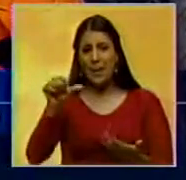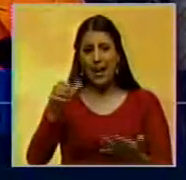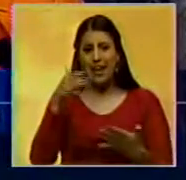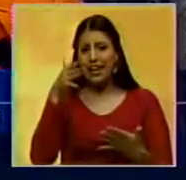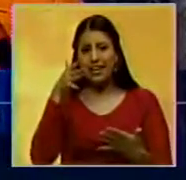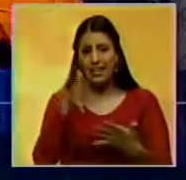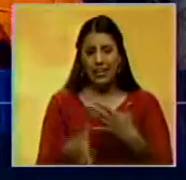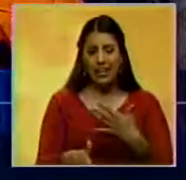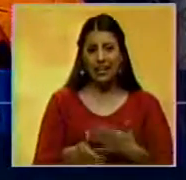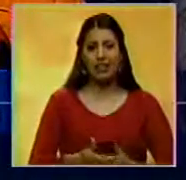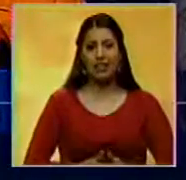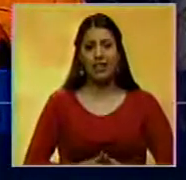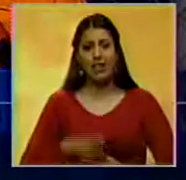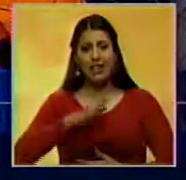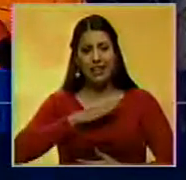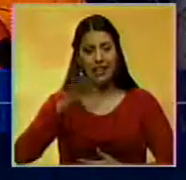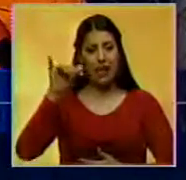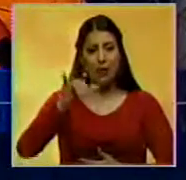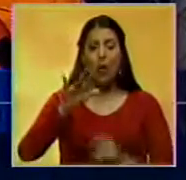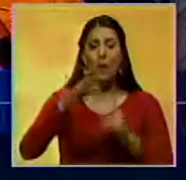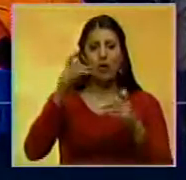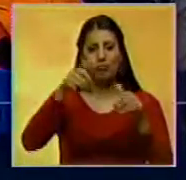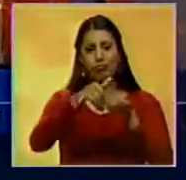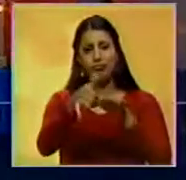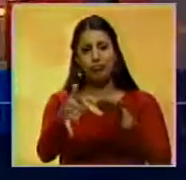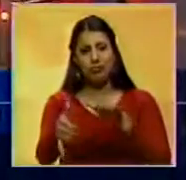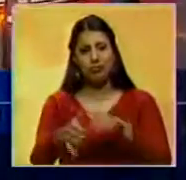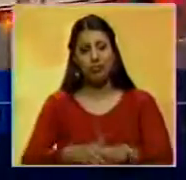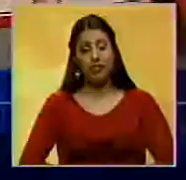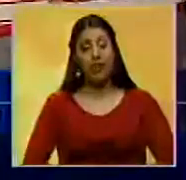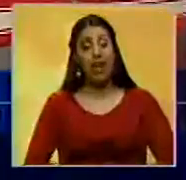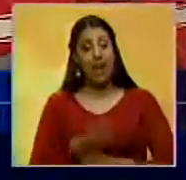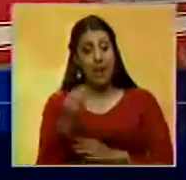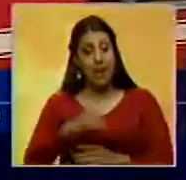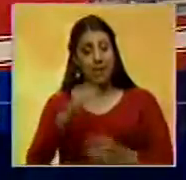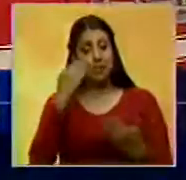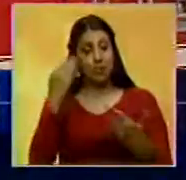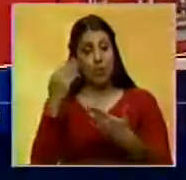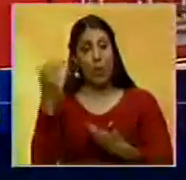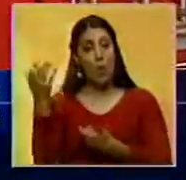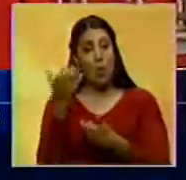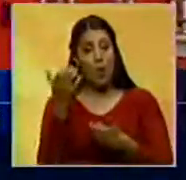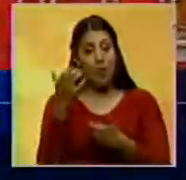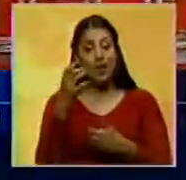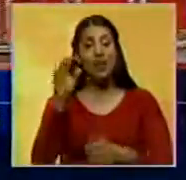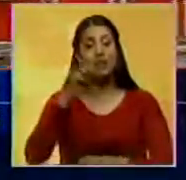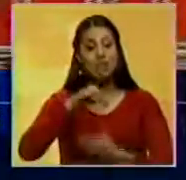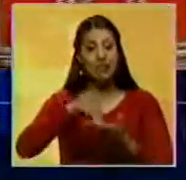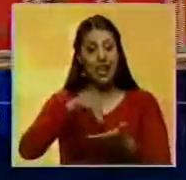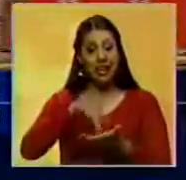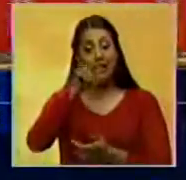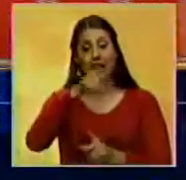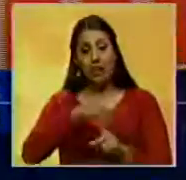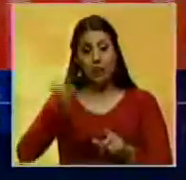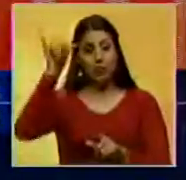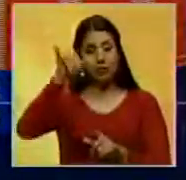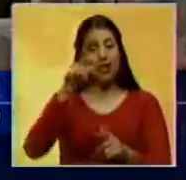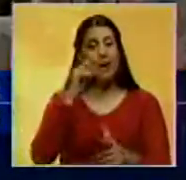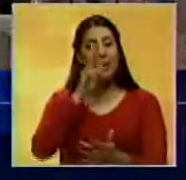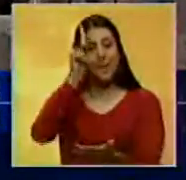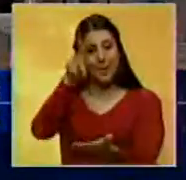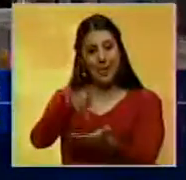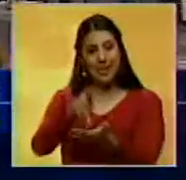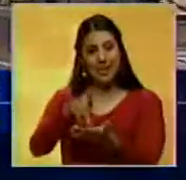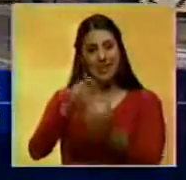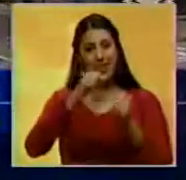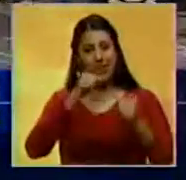haber tenido la aeronave para precipitarse a tierra. Además de Protección Civil, bomberos de Miranda y aeronáuticos estuvieron presentes